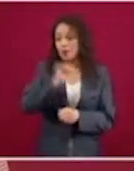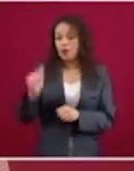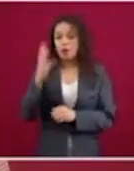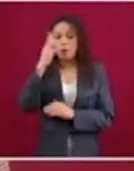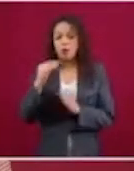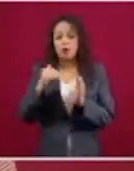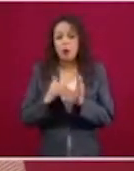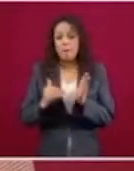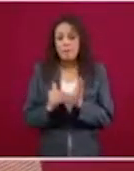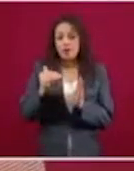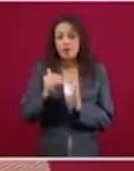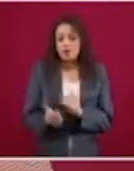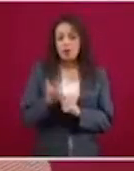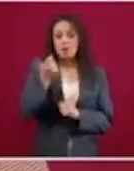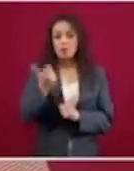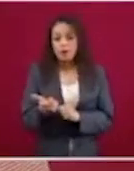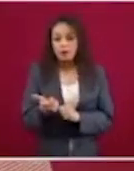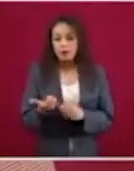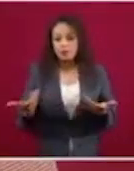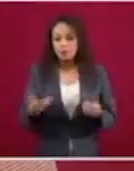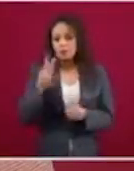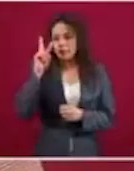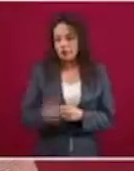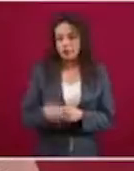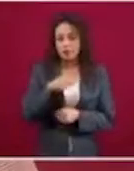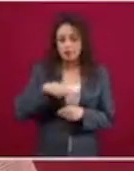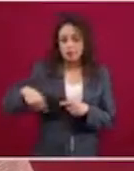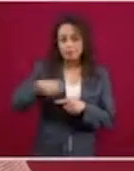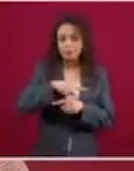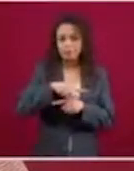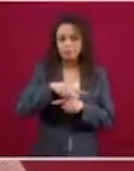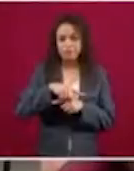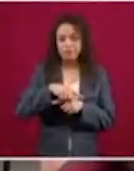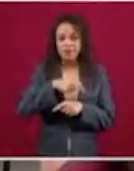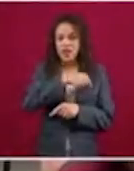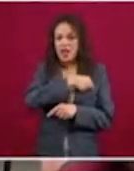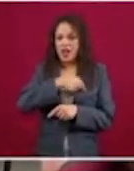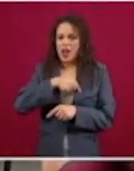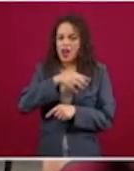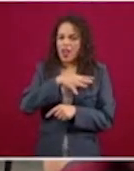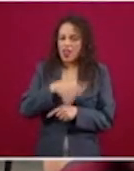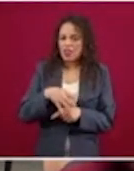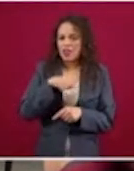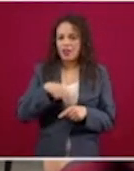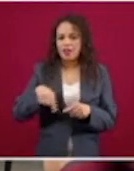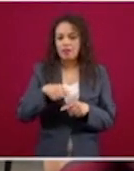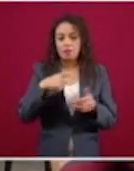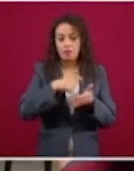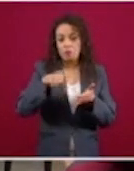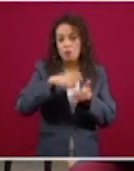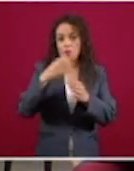pesos. Entonces, traíamos un gasto de operación que los gerentes, que las personas que compran catalizadores,